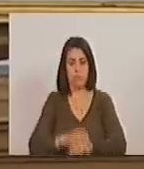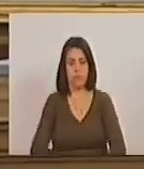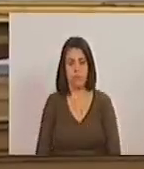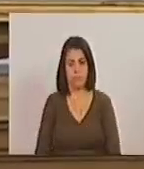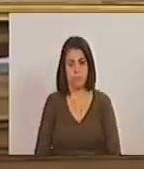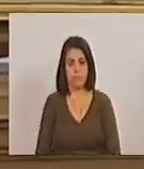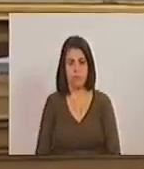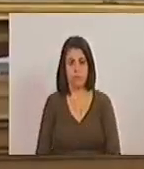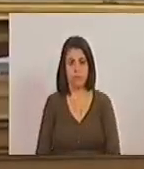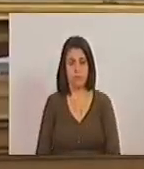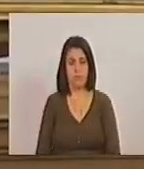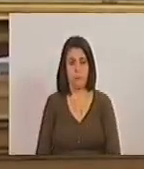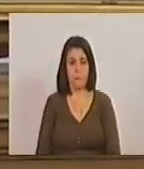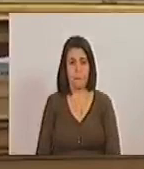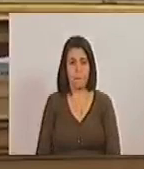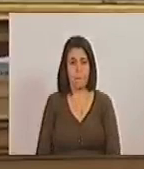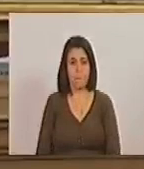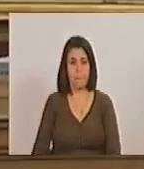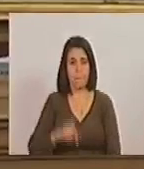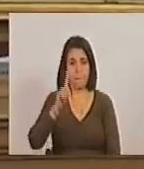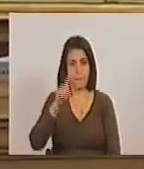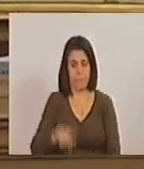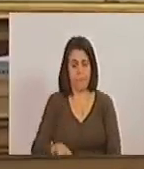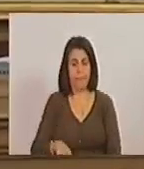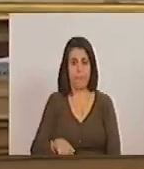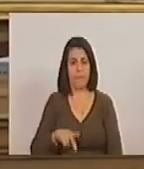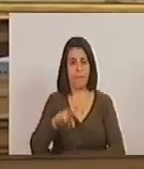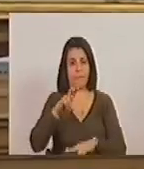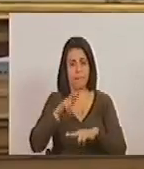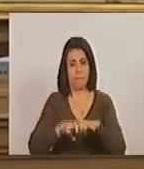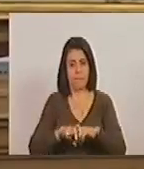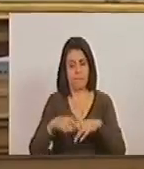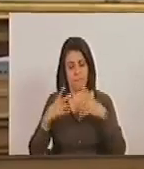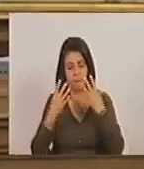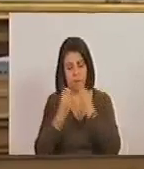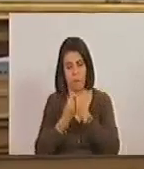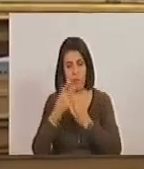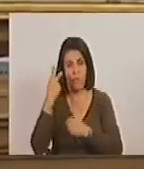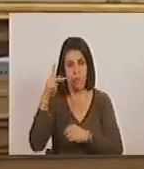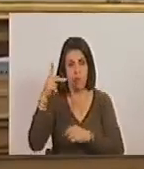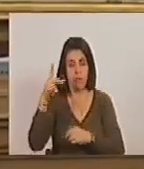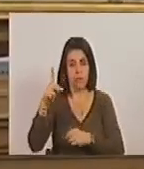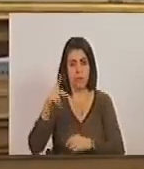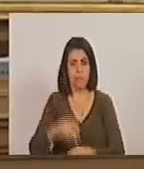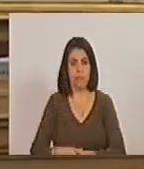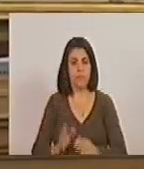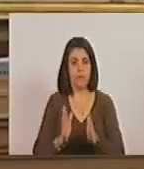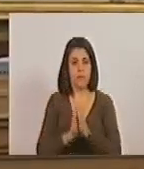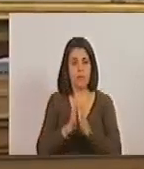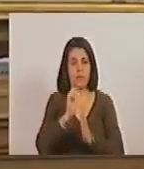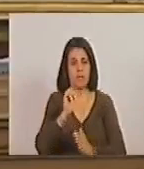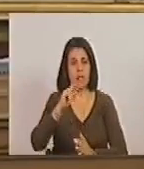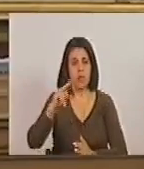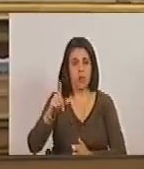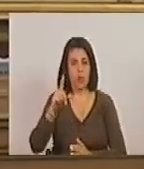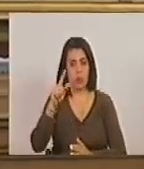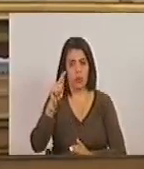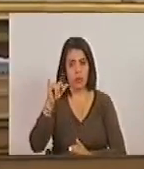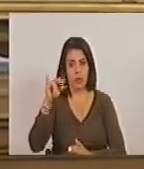parroquia La Vega, y donde también está sentado junto con las parroquias de San Agustín,